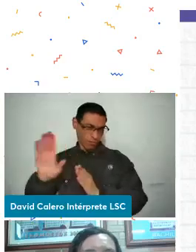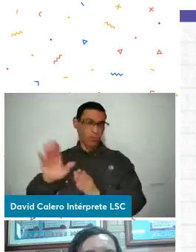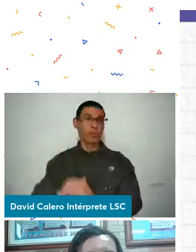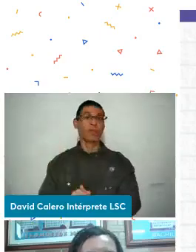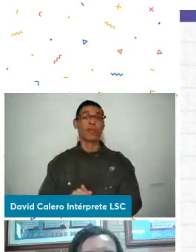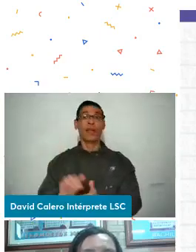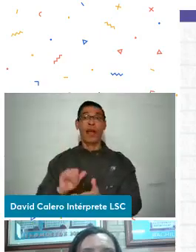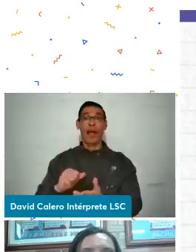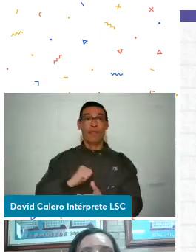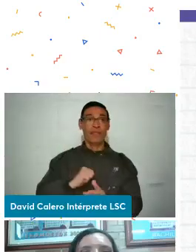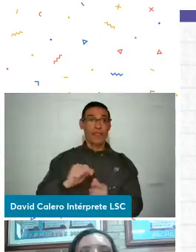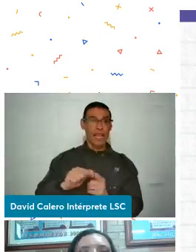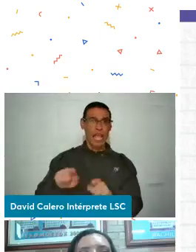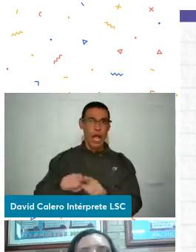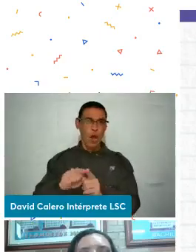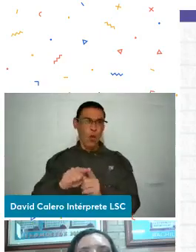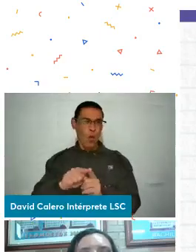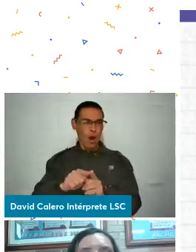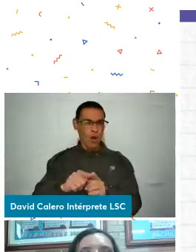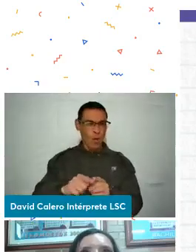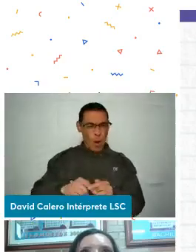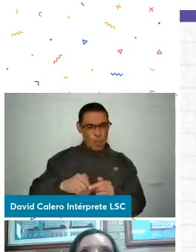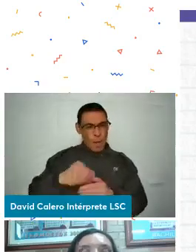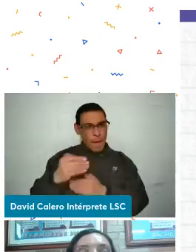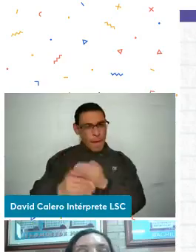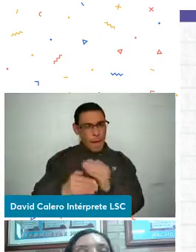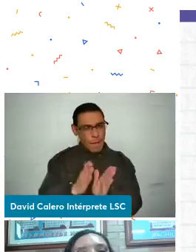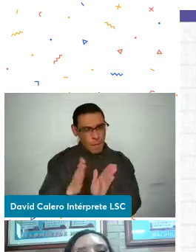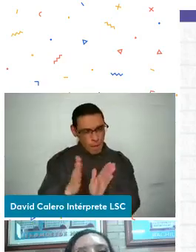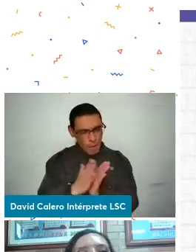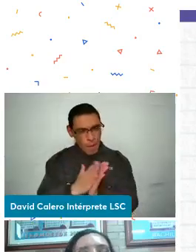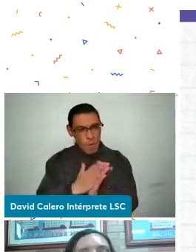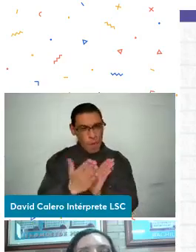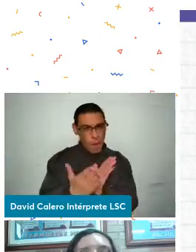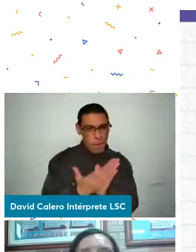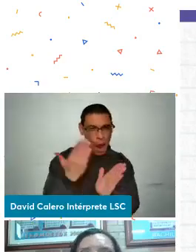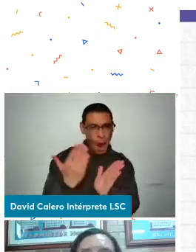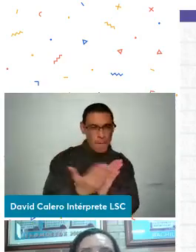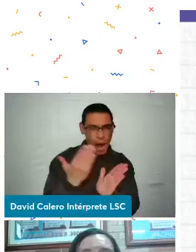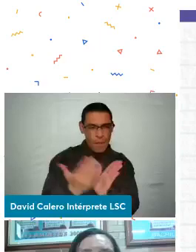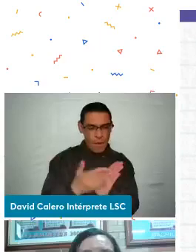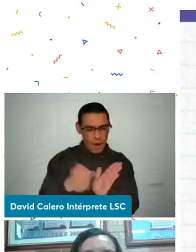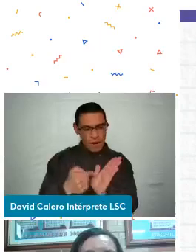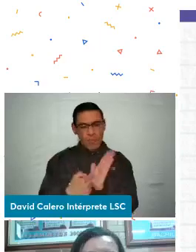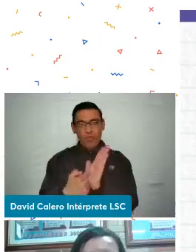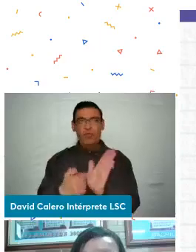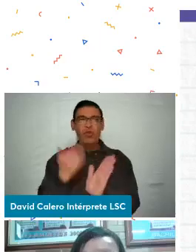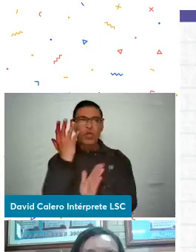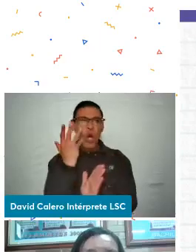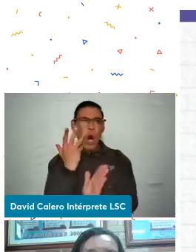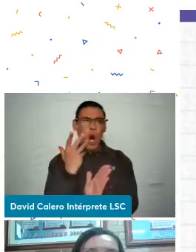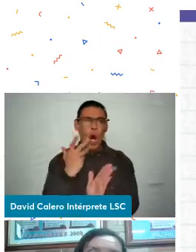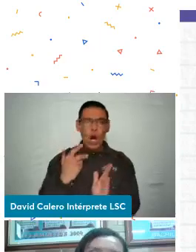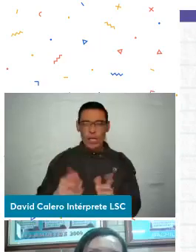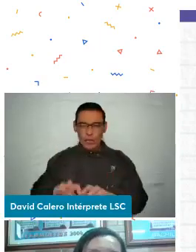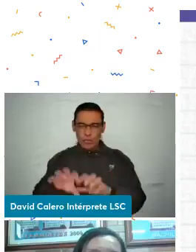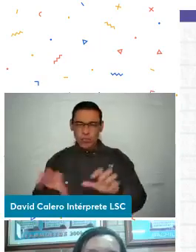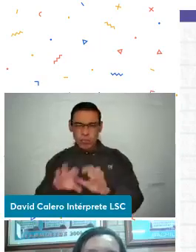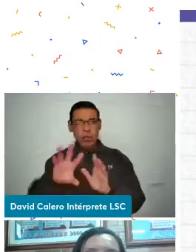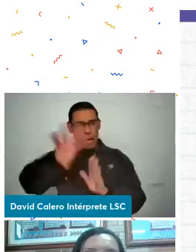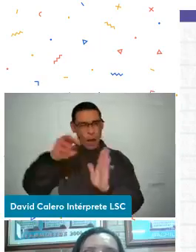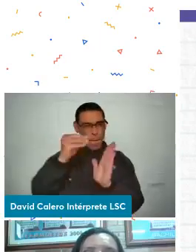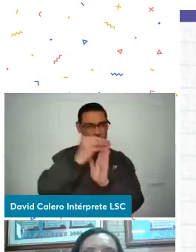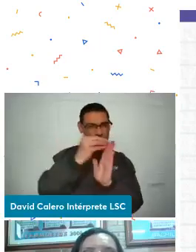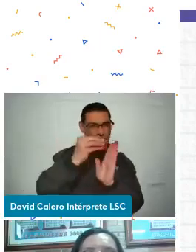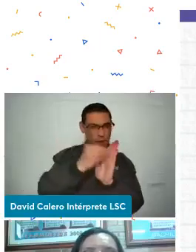una bitácora en donde se registran pues las acciones que vemos en el día a día, en las clases en las que está pues con